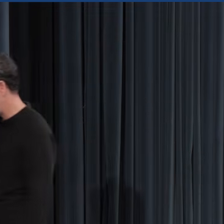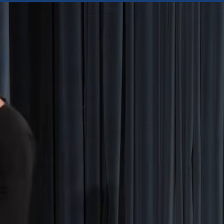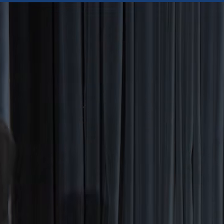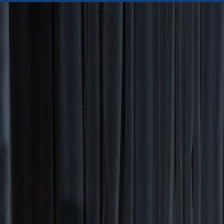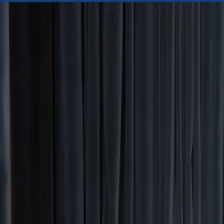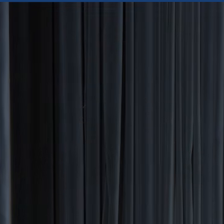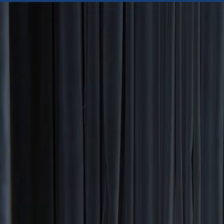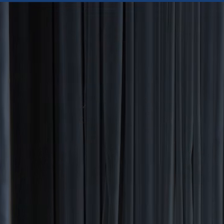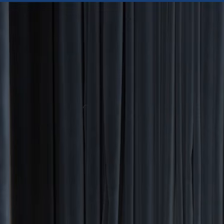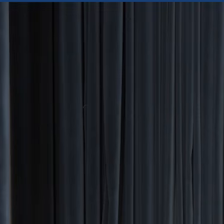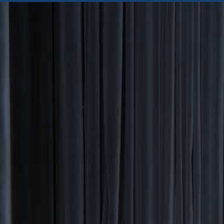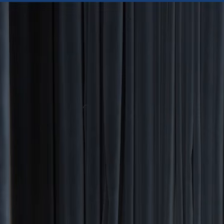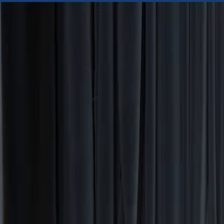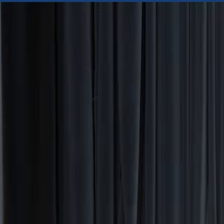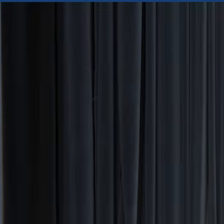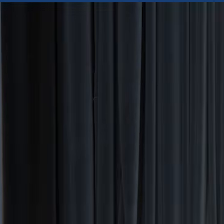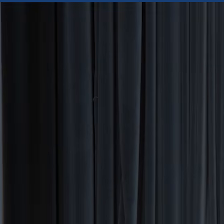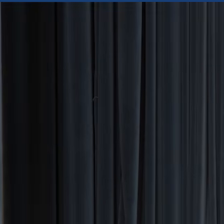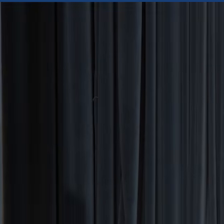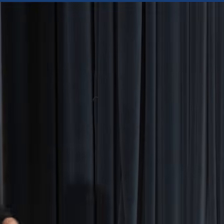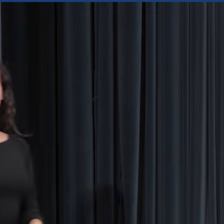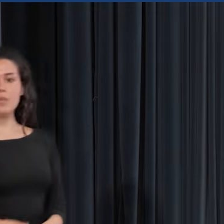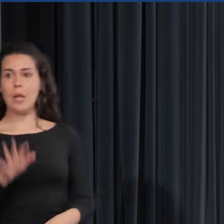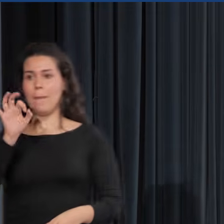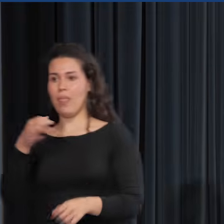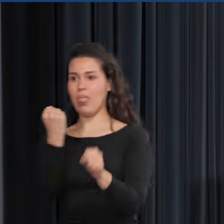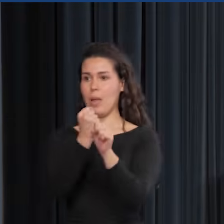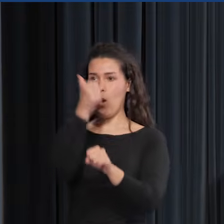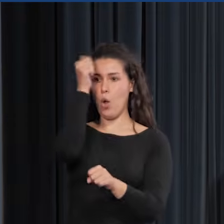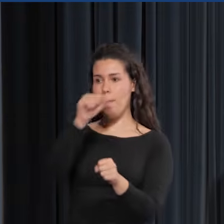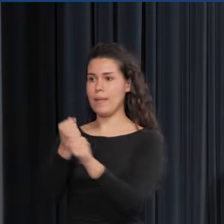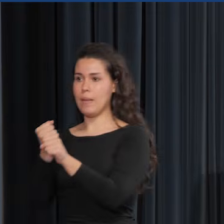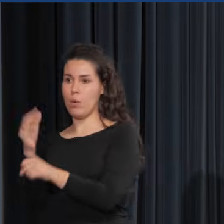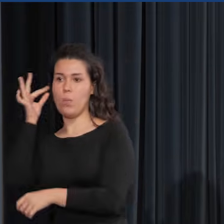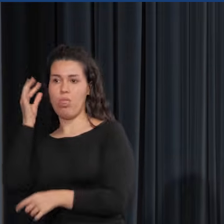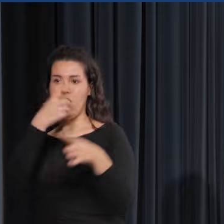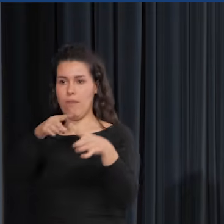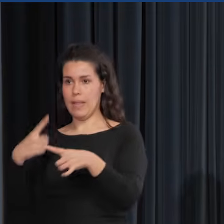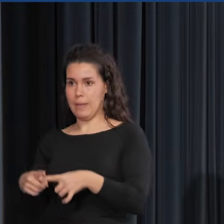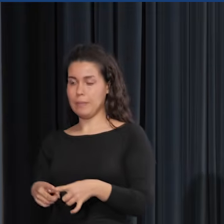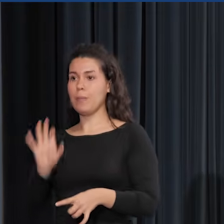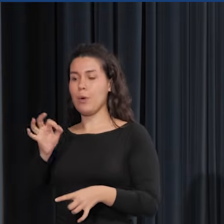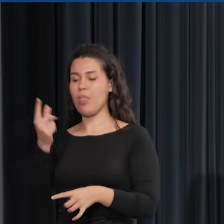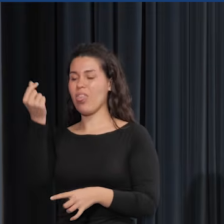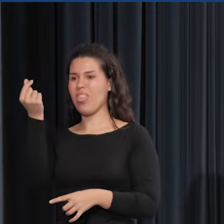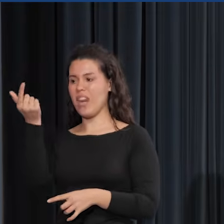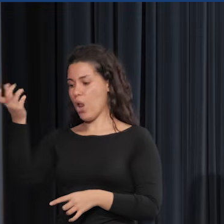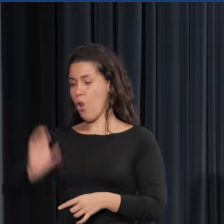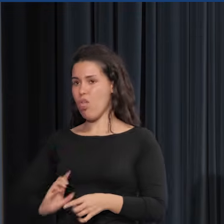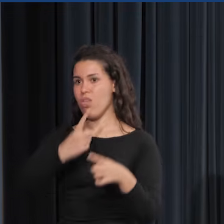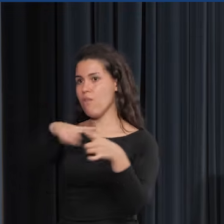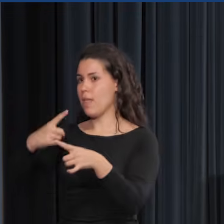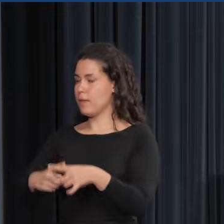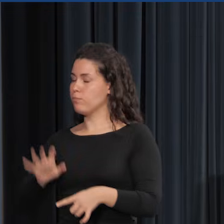del puesto de trabajo de los dos, sino evidenciar las diferencias salariales que hay en sectores con una